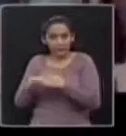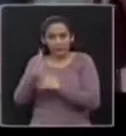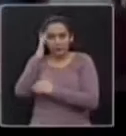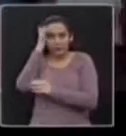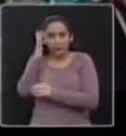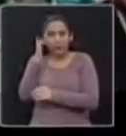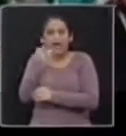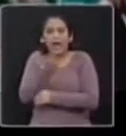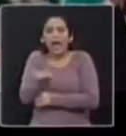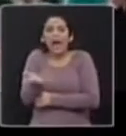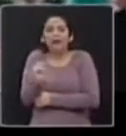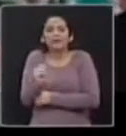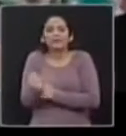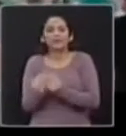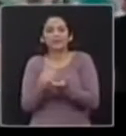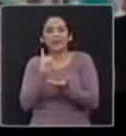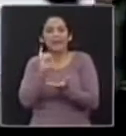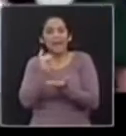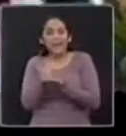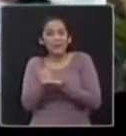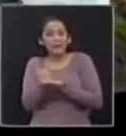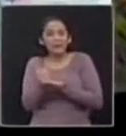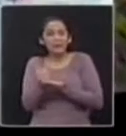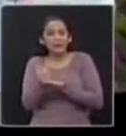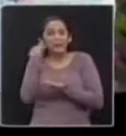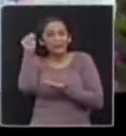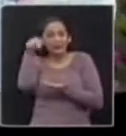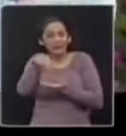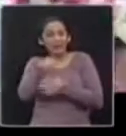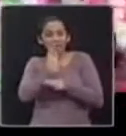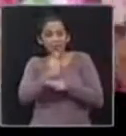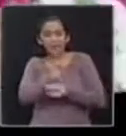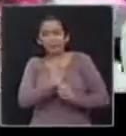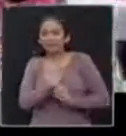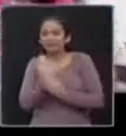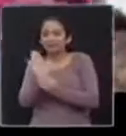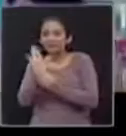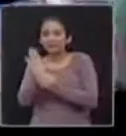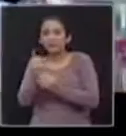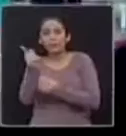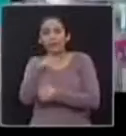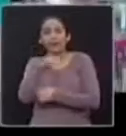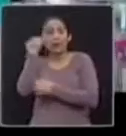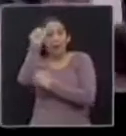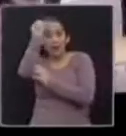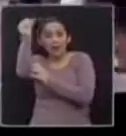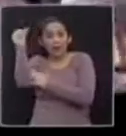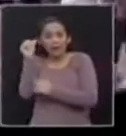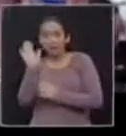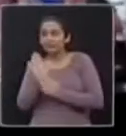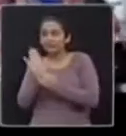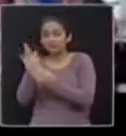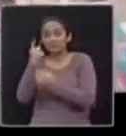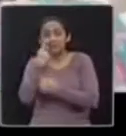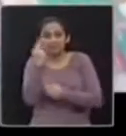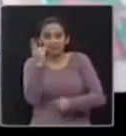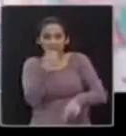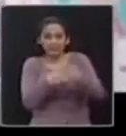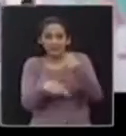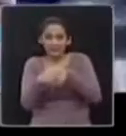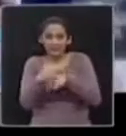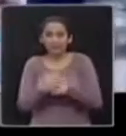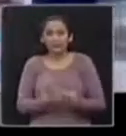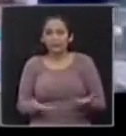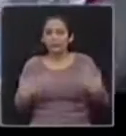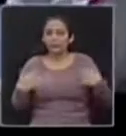al camarón nacional como uno de los productos estrella del mercado asiático. Las expectativas pues, de negocios generadas durante